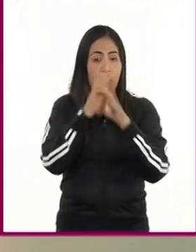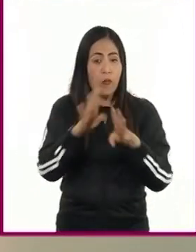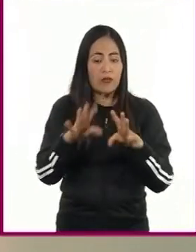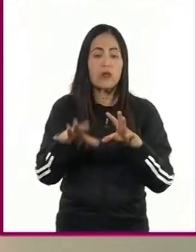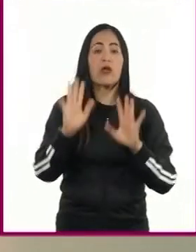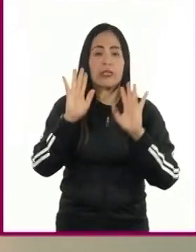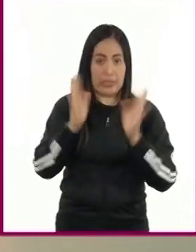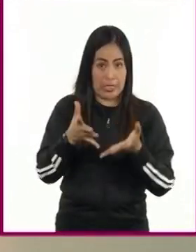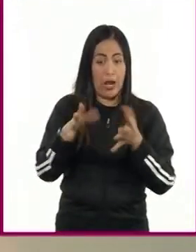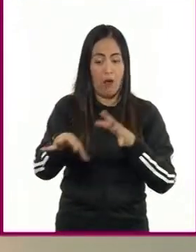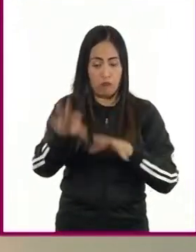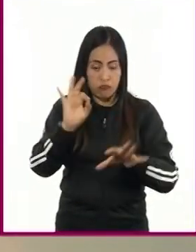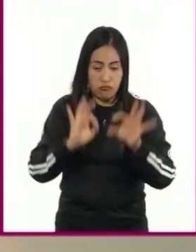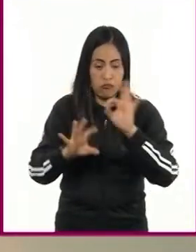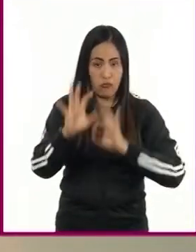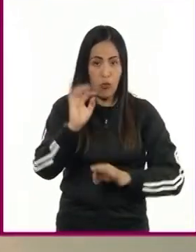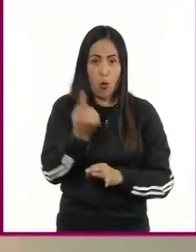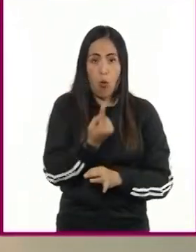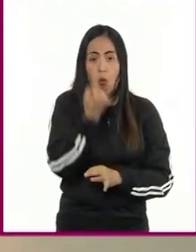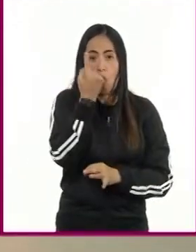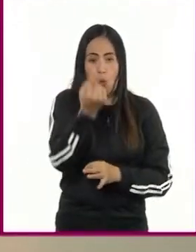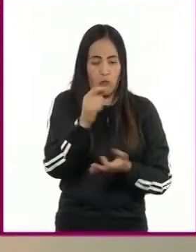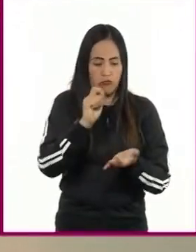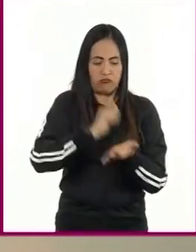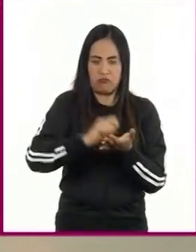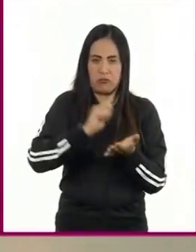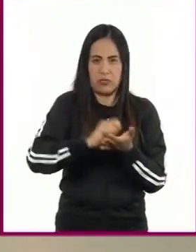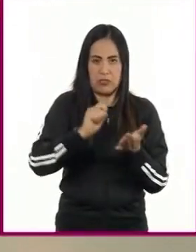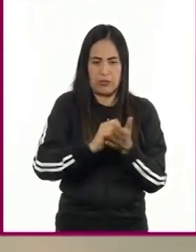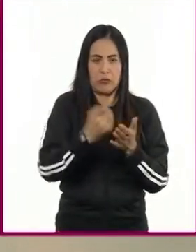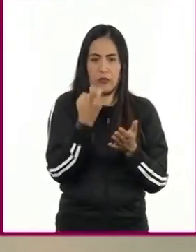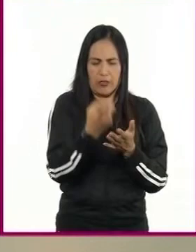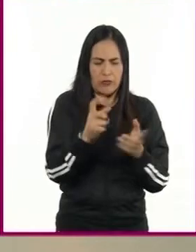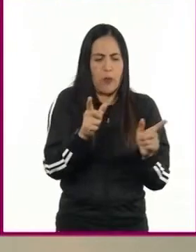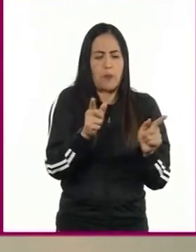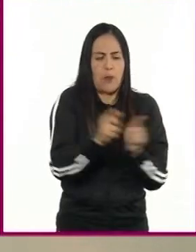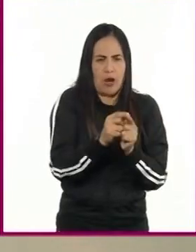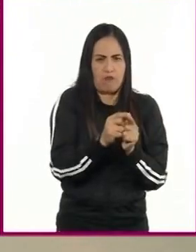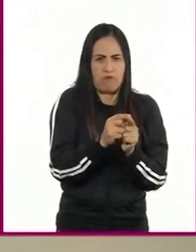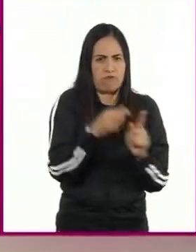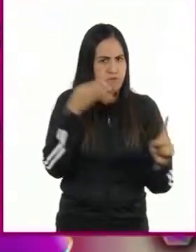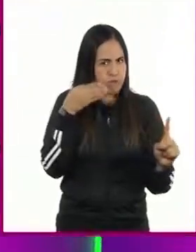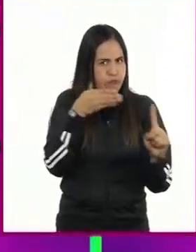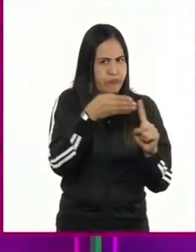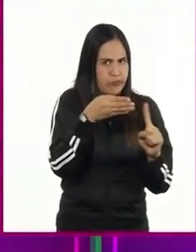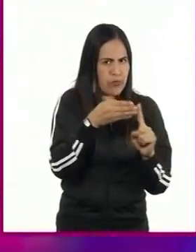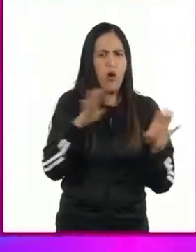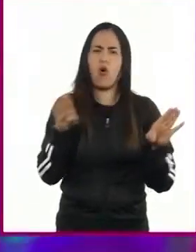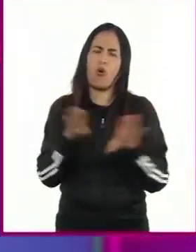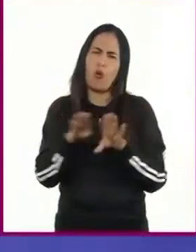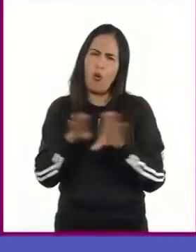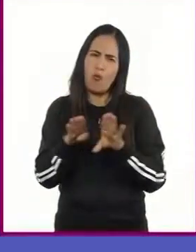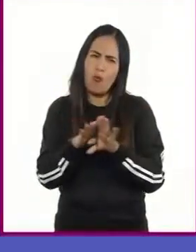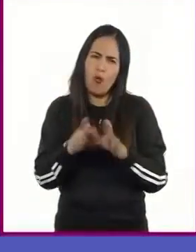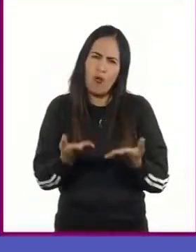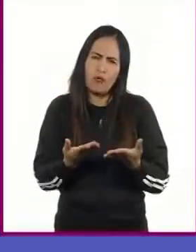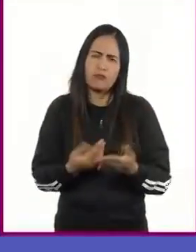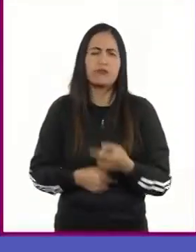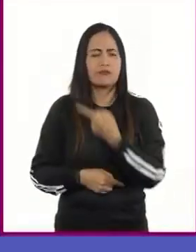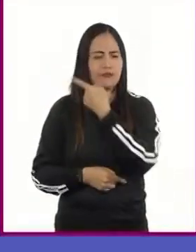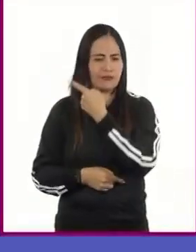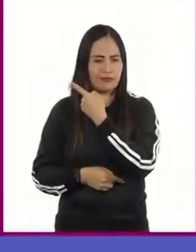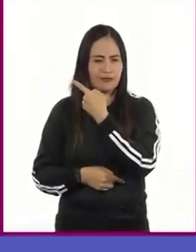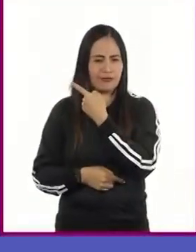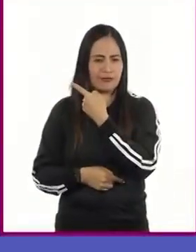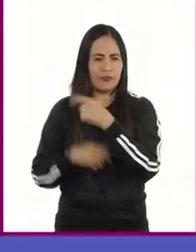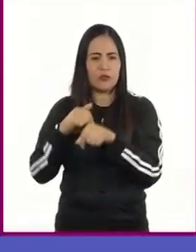seleccionada se integre en un texto propio, sintético y claro. Para lograr esto es aconsejable leer el texto